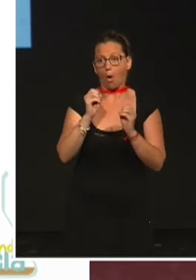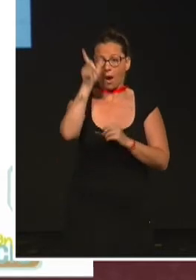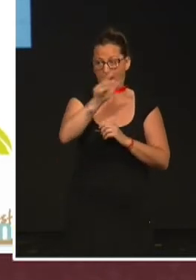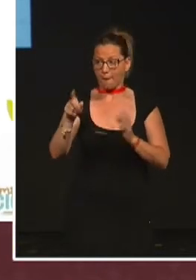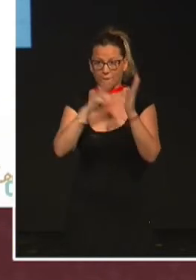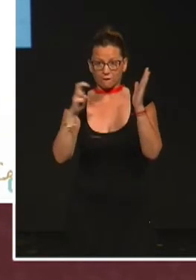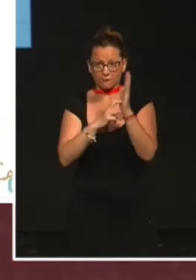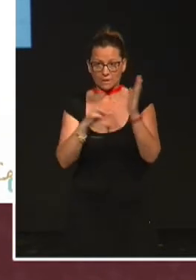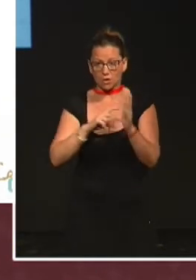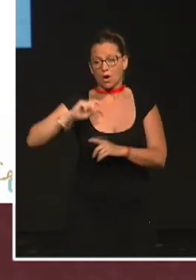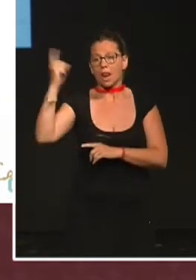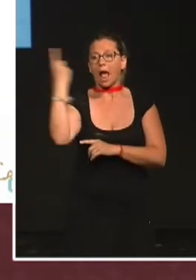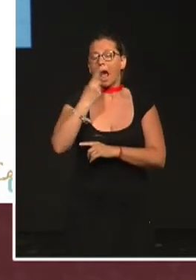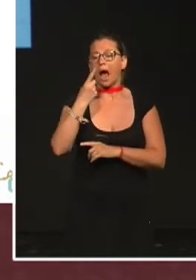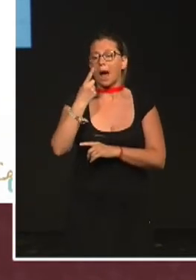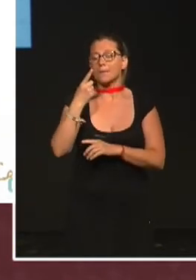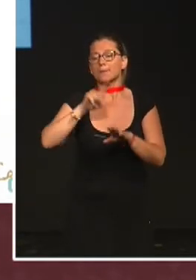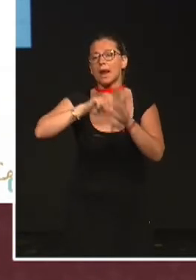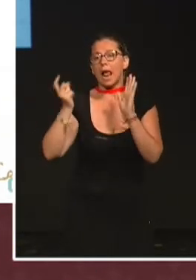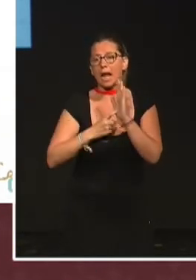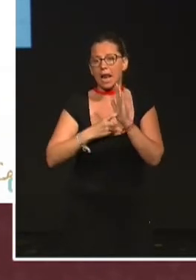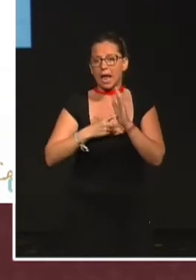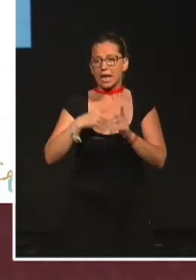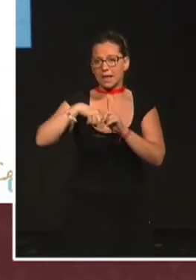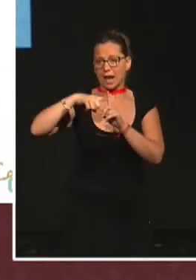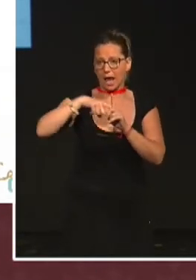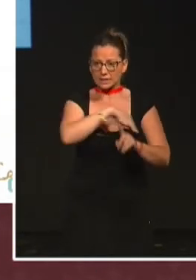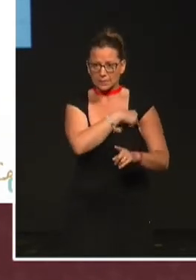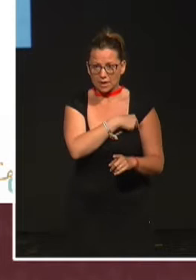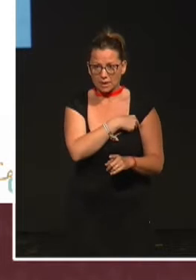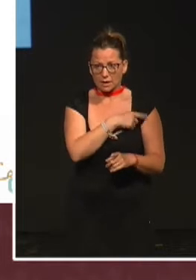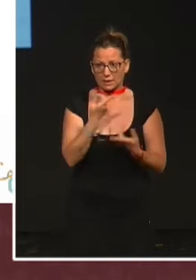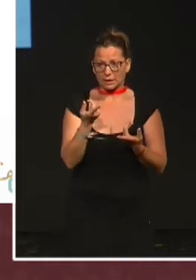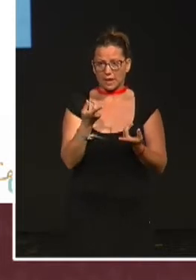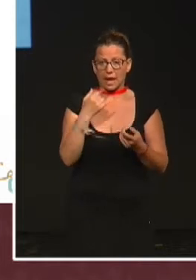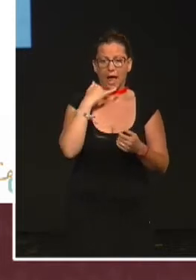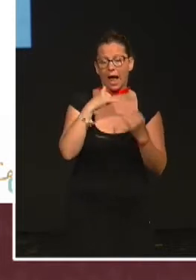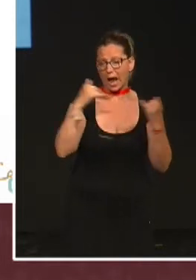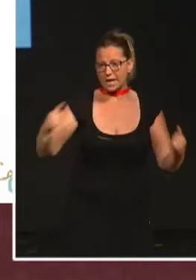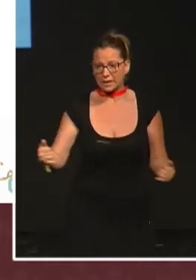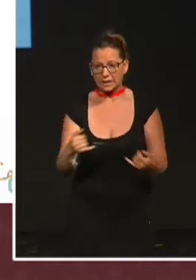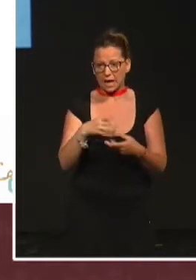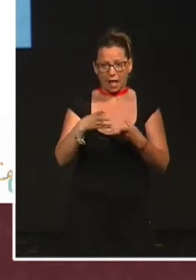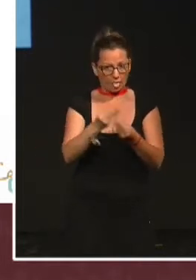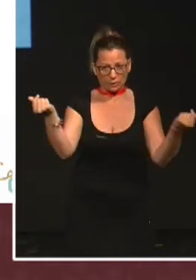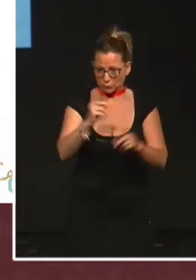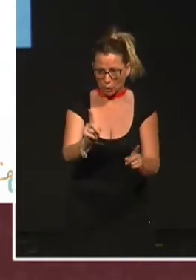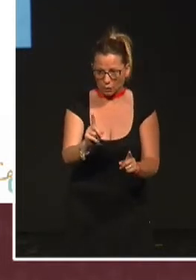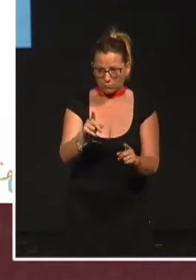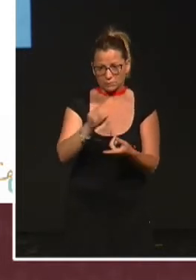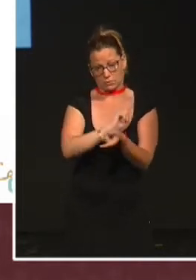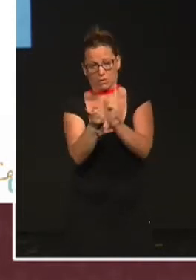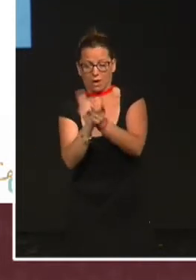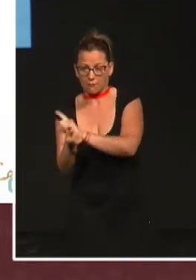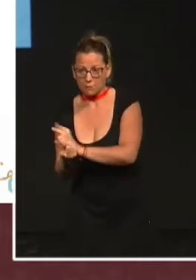¿no? Aquella que dice que la energía ni se crea ni se destruye, sino que se transforma. Ella lo que